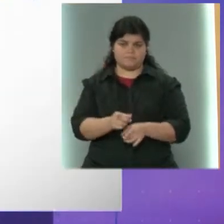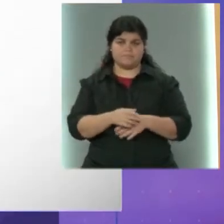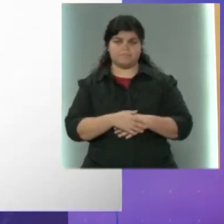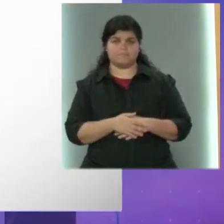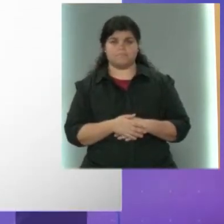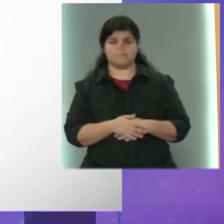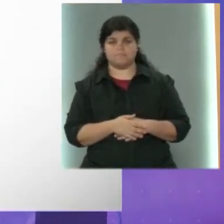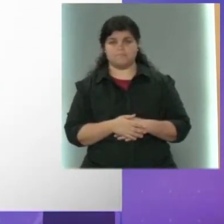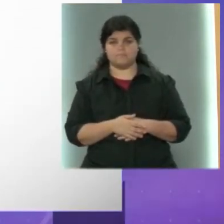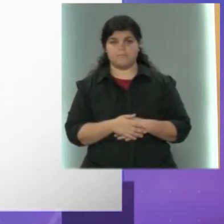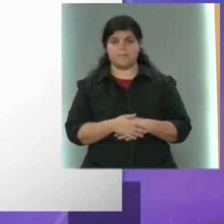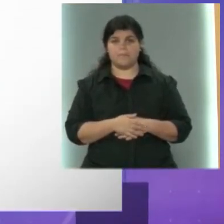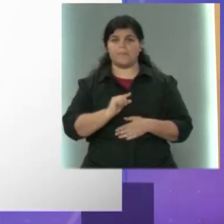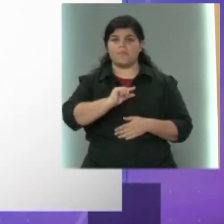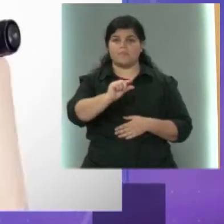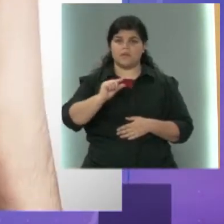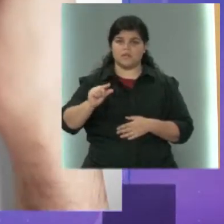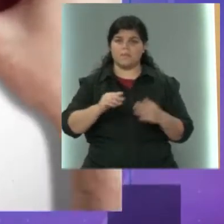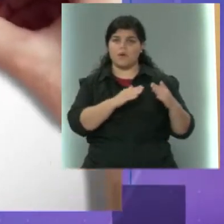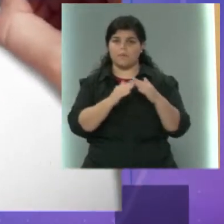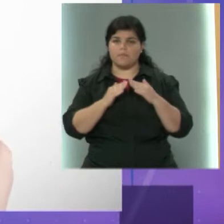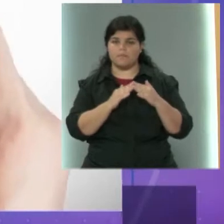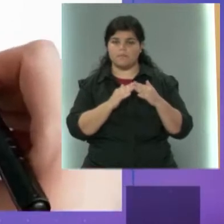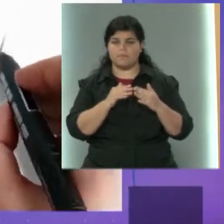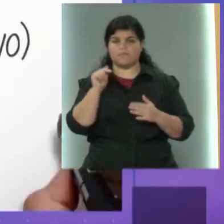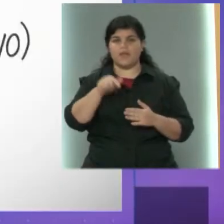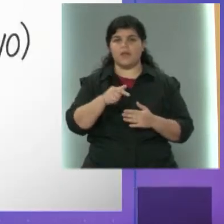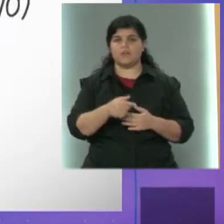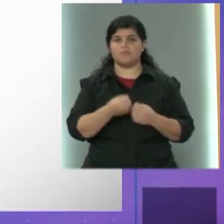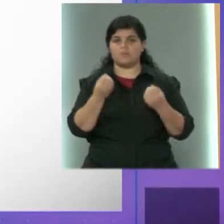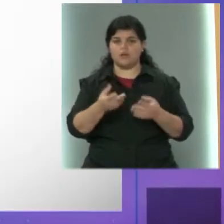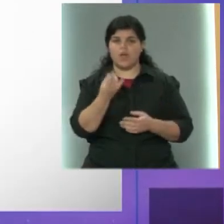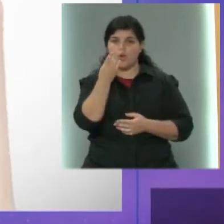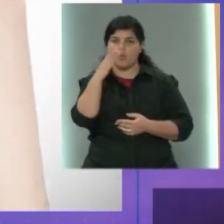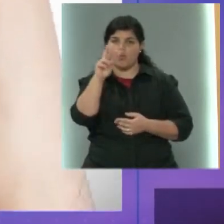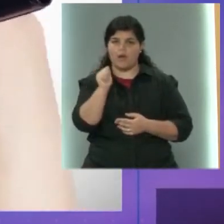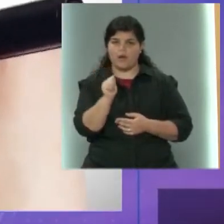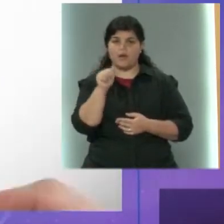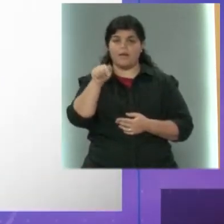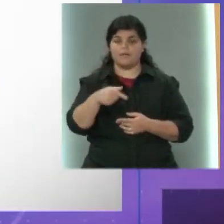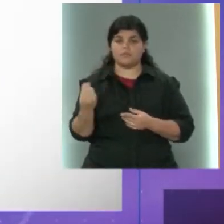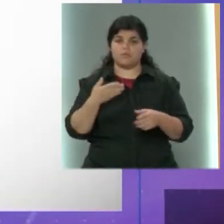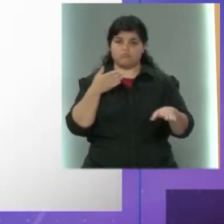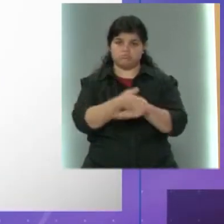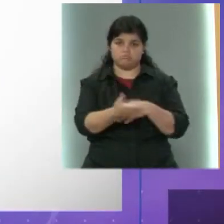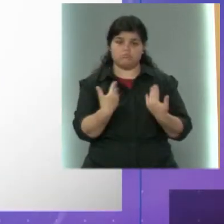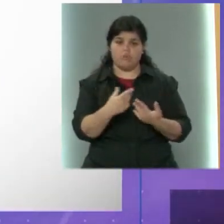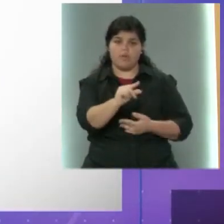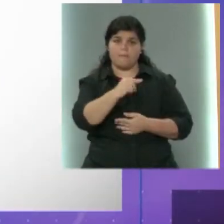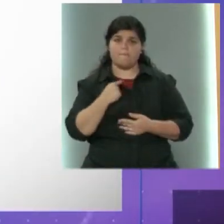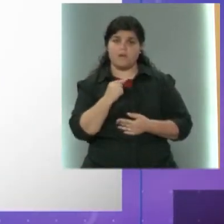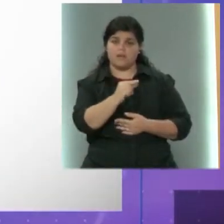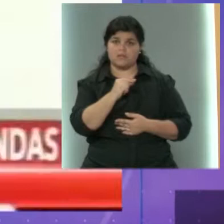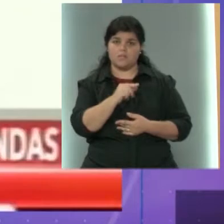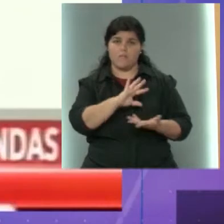atrás. Los préstamos hipotecarios ajustados por unidades de valor adquisitivo UVA permiten ingresar a un préstamo con una cuota similar a